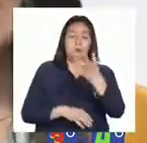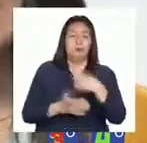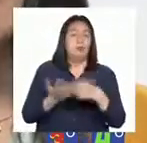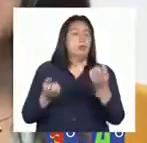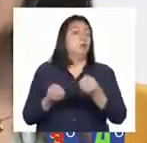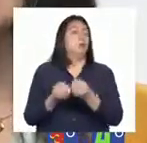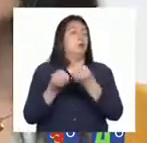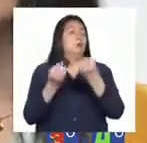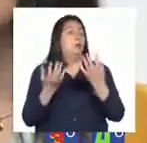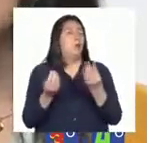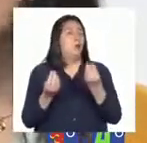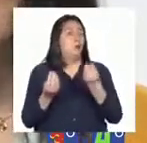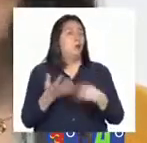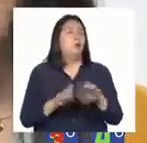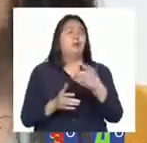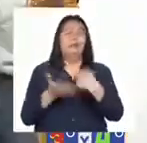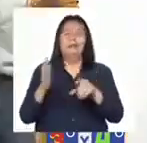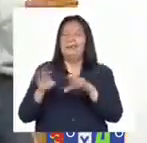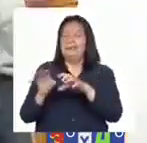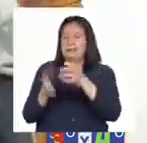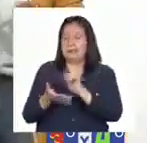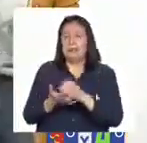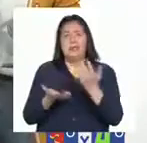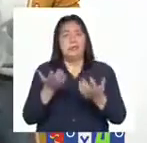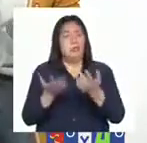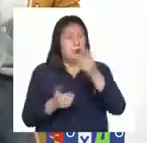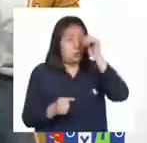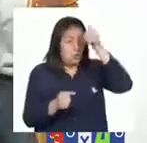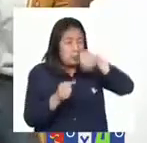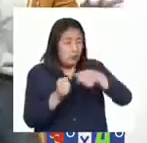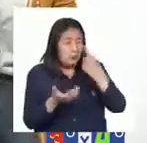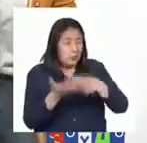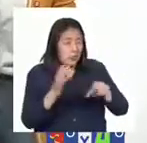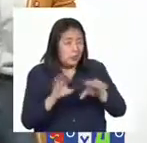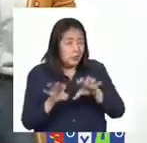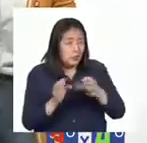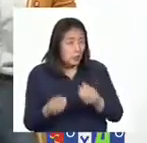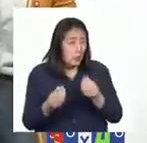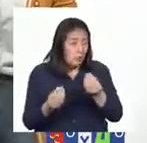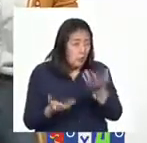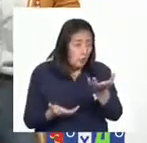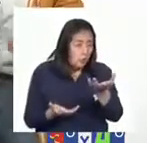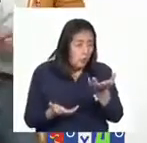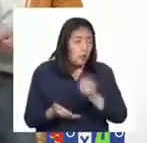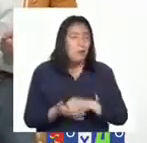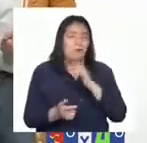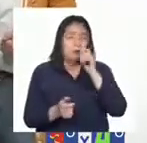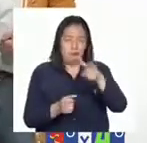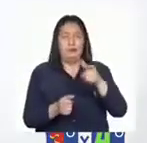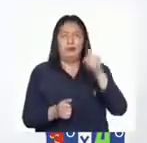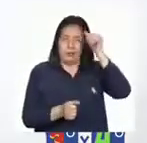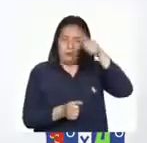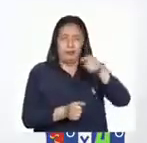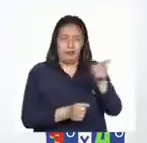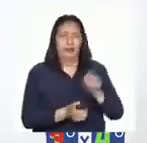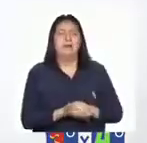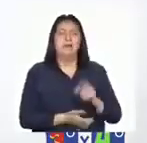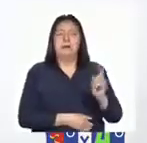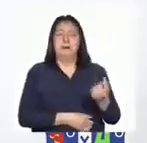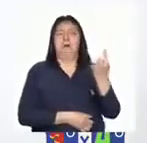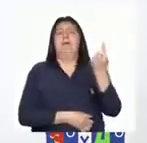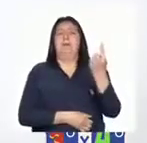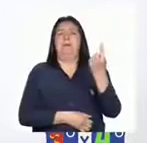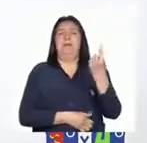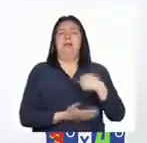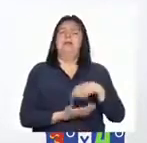calcularon las cantidades mediante una operación. ¿Puedes recordar exactamente cómo lo hicieron? Vamos a repasarlo. Lo primero